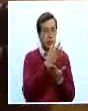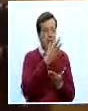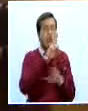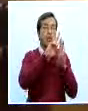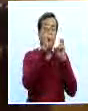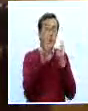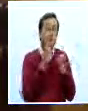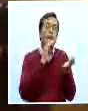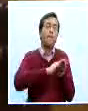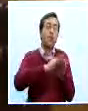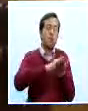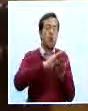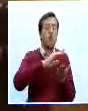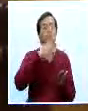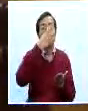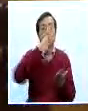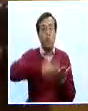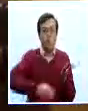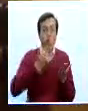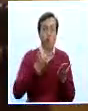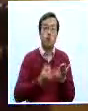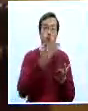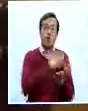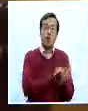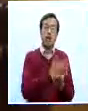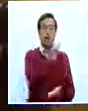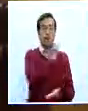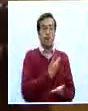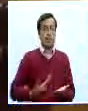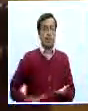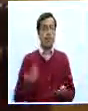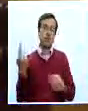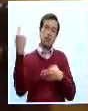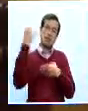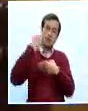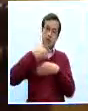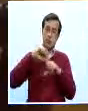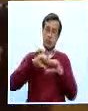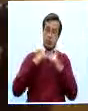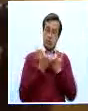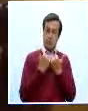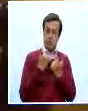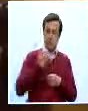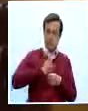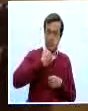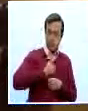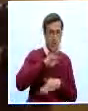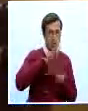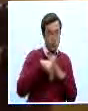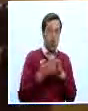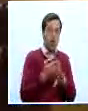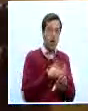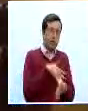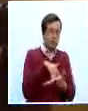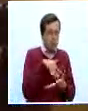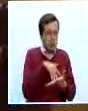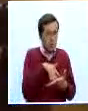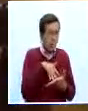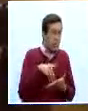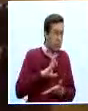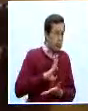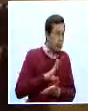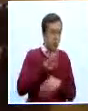remisión o amnistía en este sentido el presidente de la república nos encomendó este trabajo y obviamente una vez realizado los análisis técnicos revisado